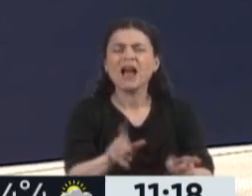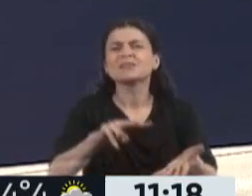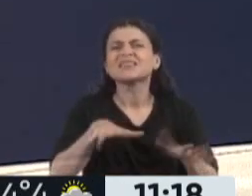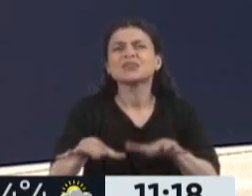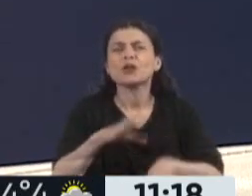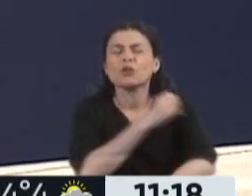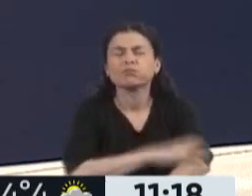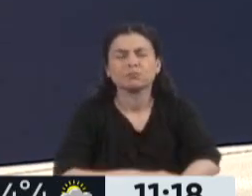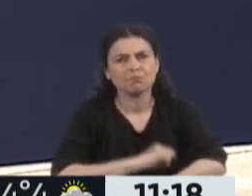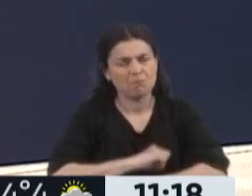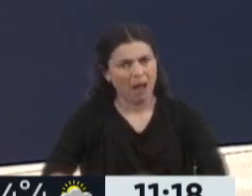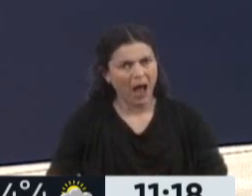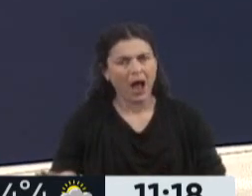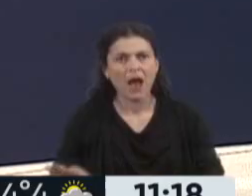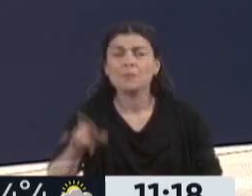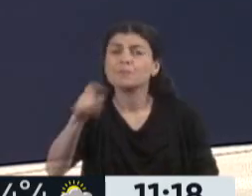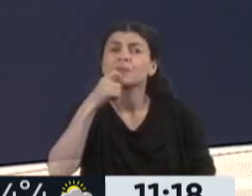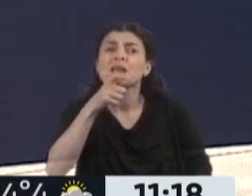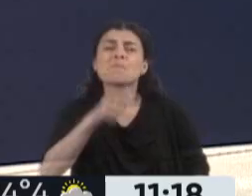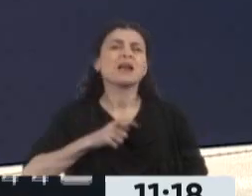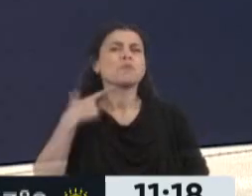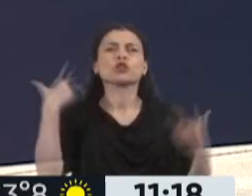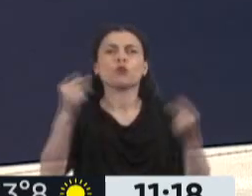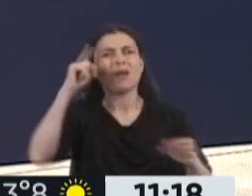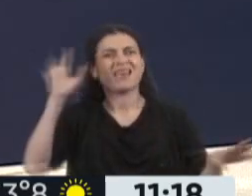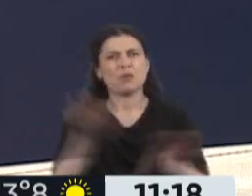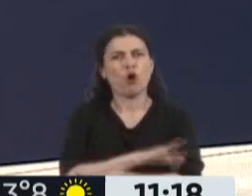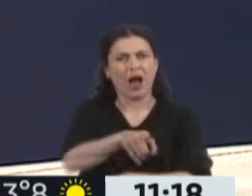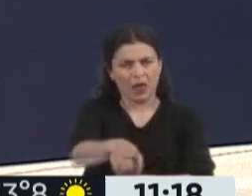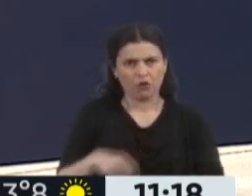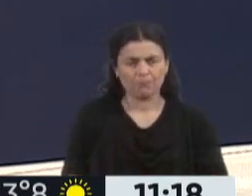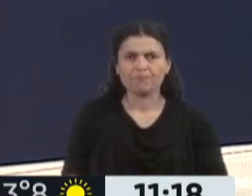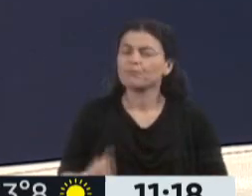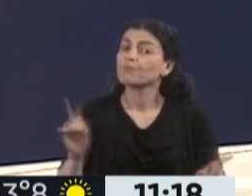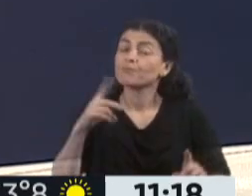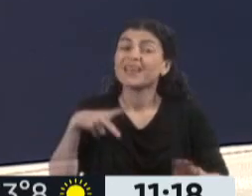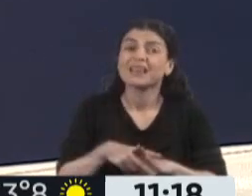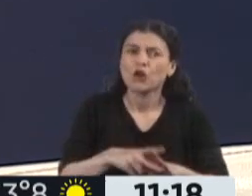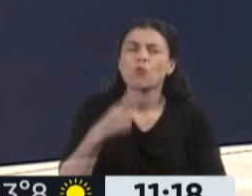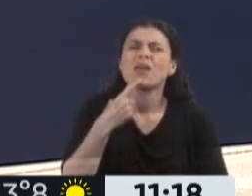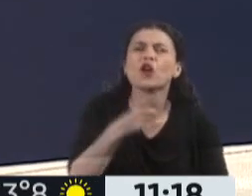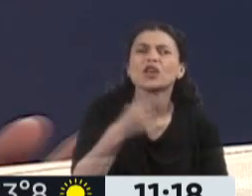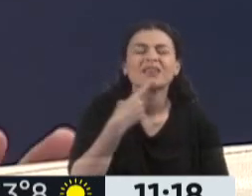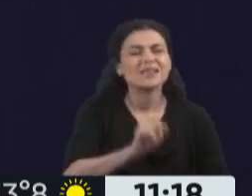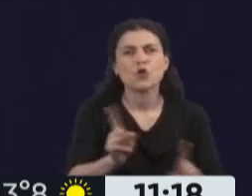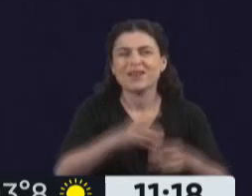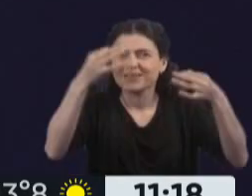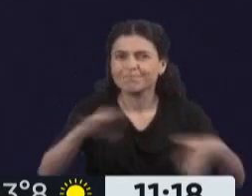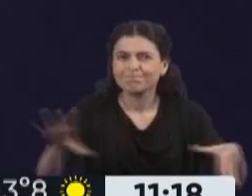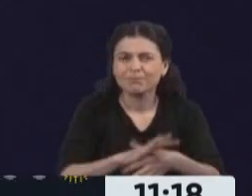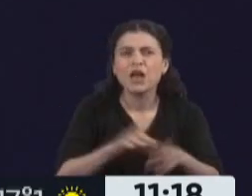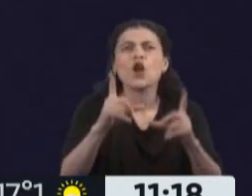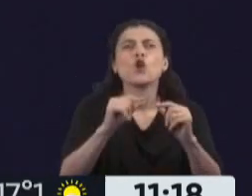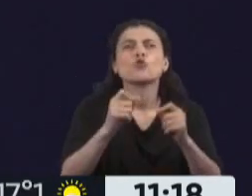línea de pobreza, y usted me dijo que no era cierto. Yo le dije que no era cierto la cantidad de jubilados que usted indicaba que